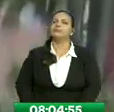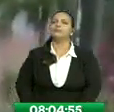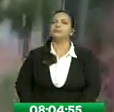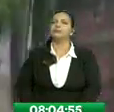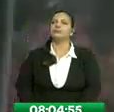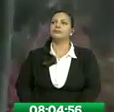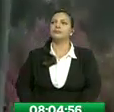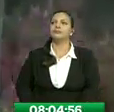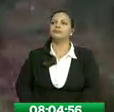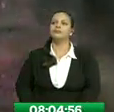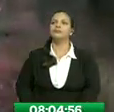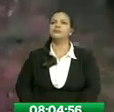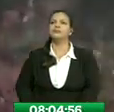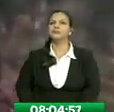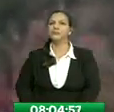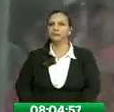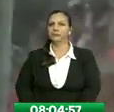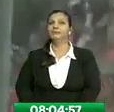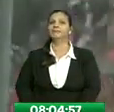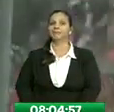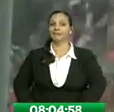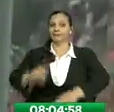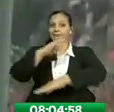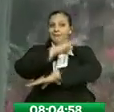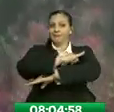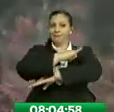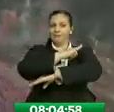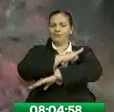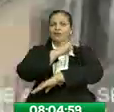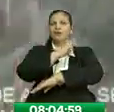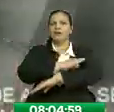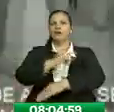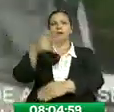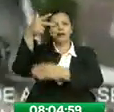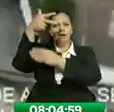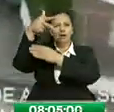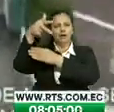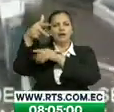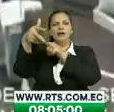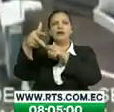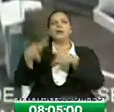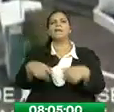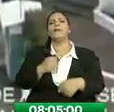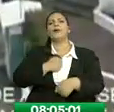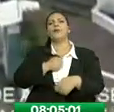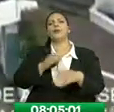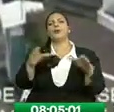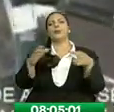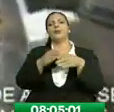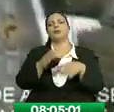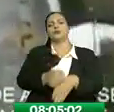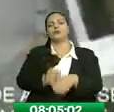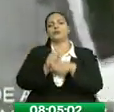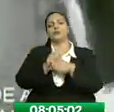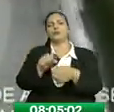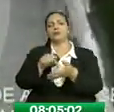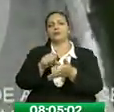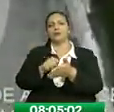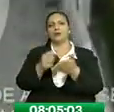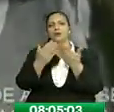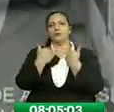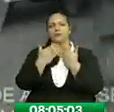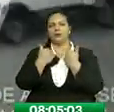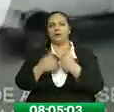El hecho fue captado por las cámaras de seguridad Ojos de Águila de la Corporación Ciudadana. Podemos divisar cómo un